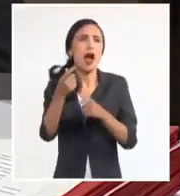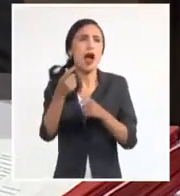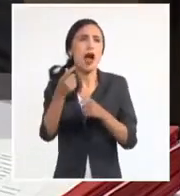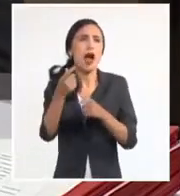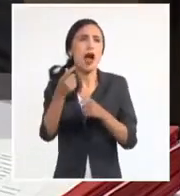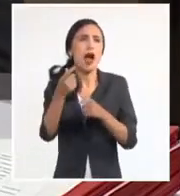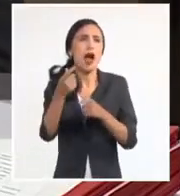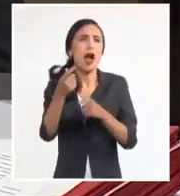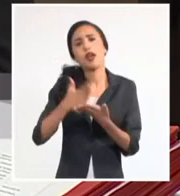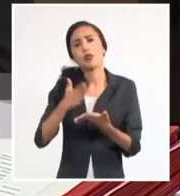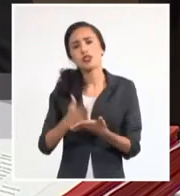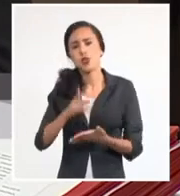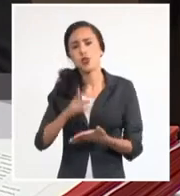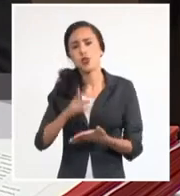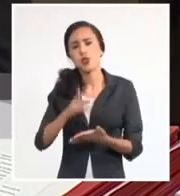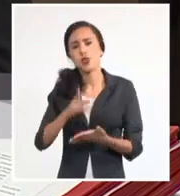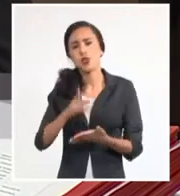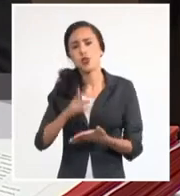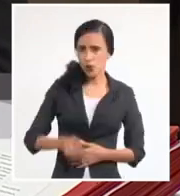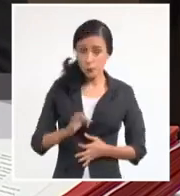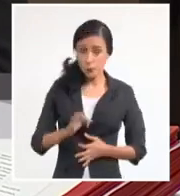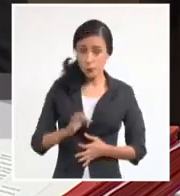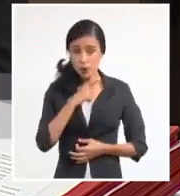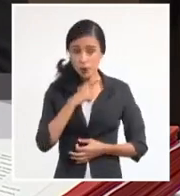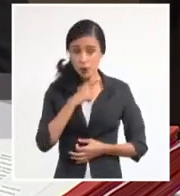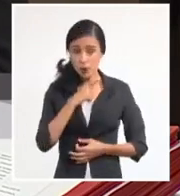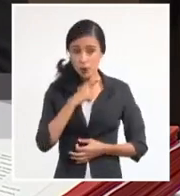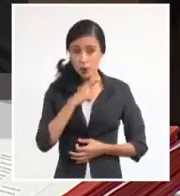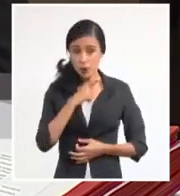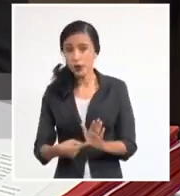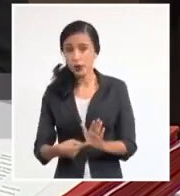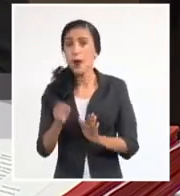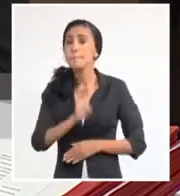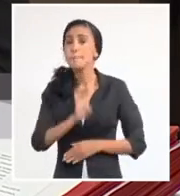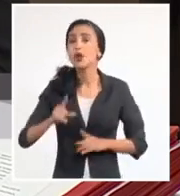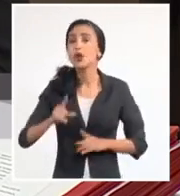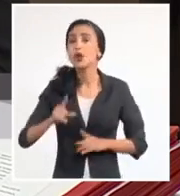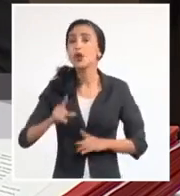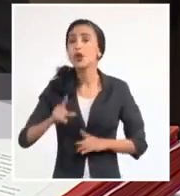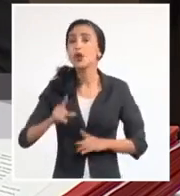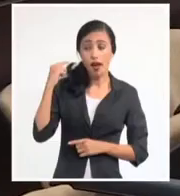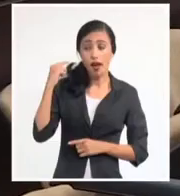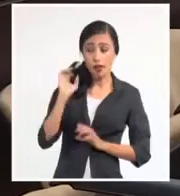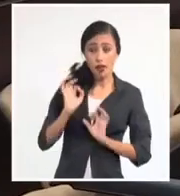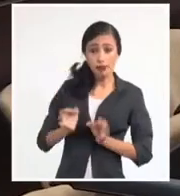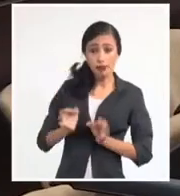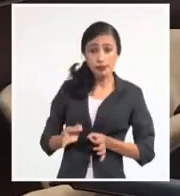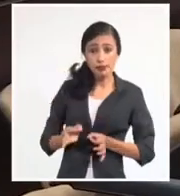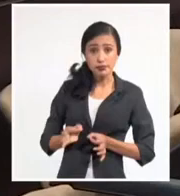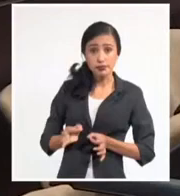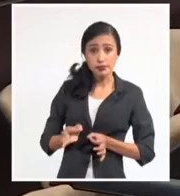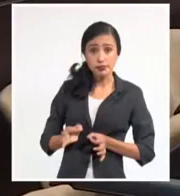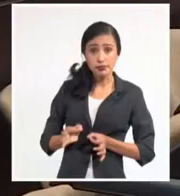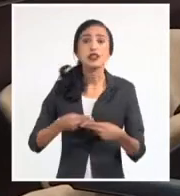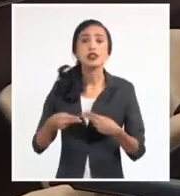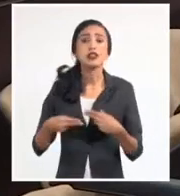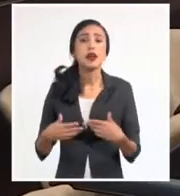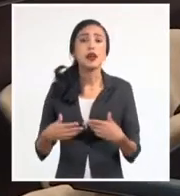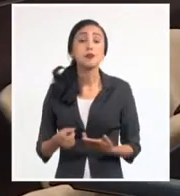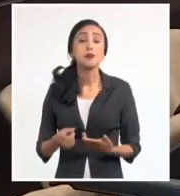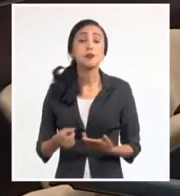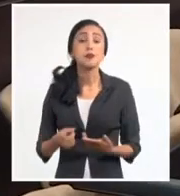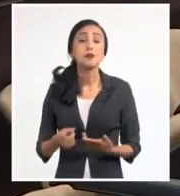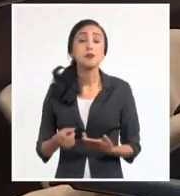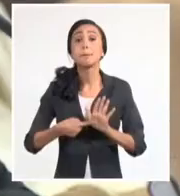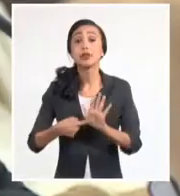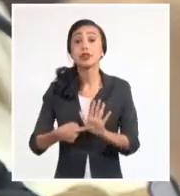de la salud, este mismo ejemplo de la biotecnología, ayer mismo cuando se hacía la primera presentación del